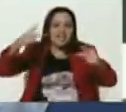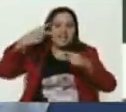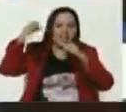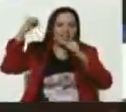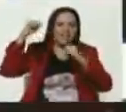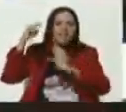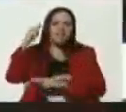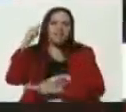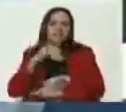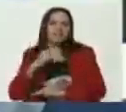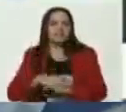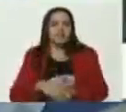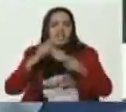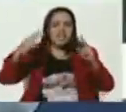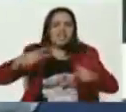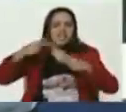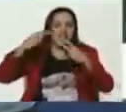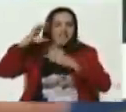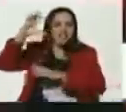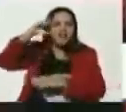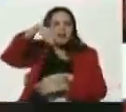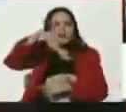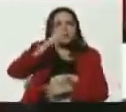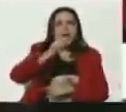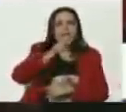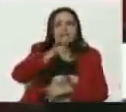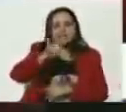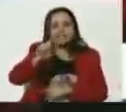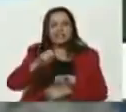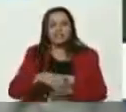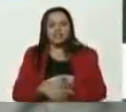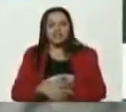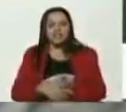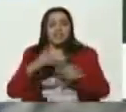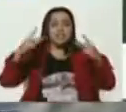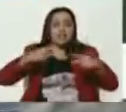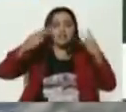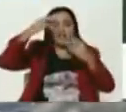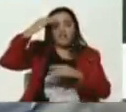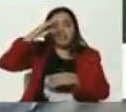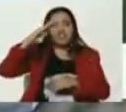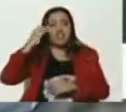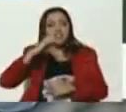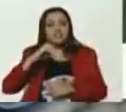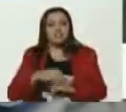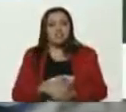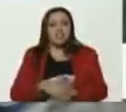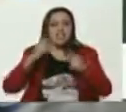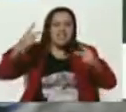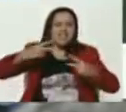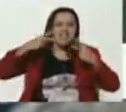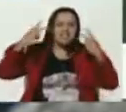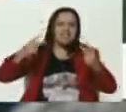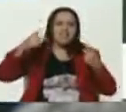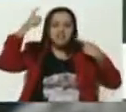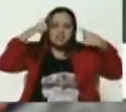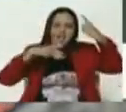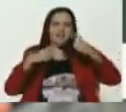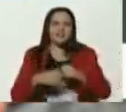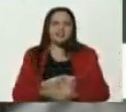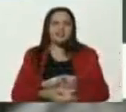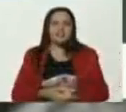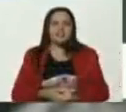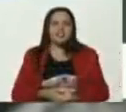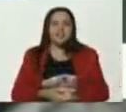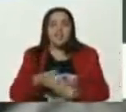Bolívar! ¡Que viva Martí! ¡Que viva Fidel! ¡Que viva Chávez! ¡Que viva